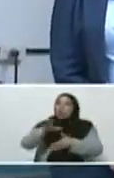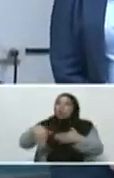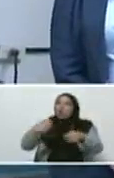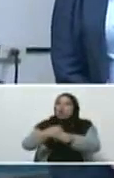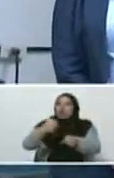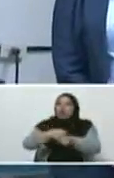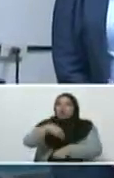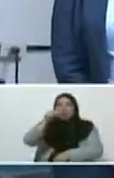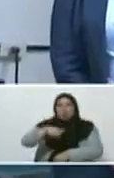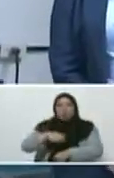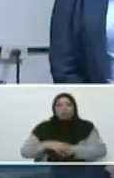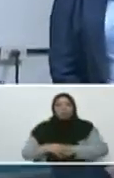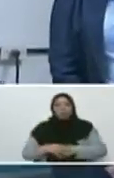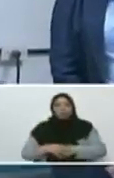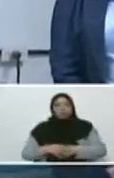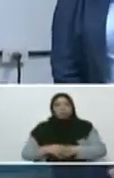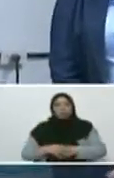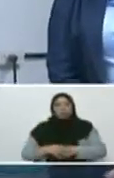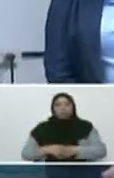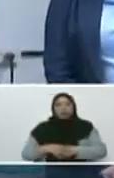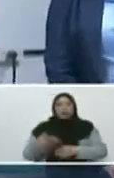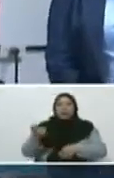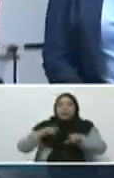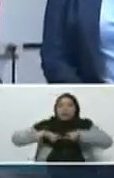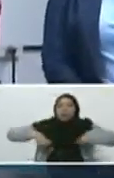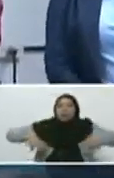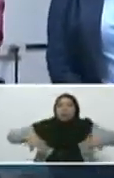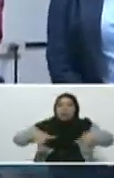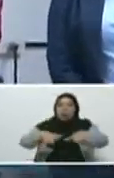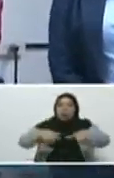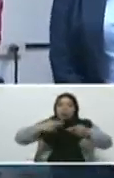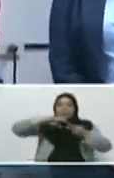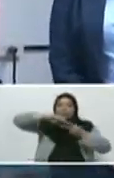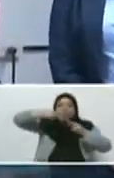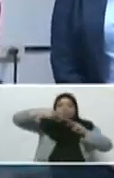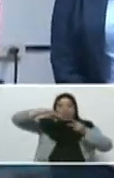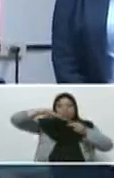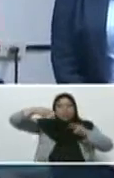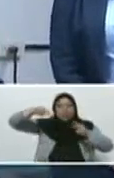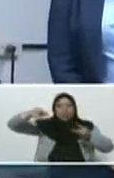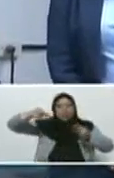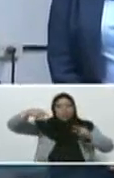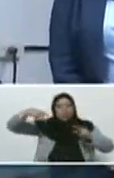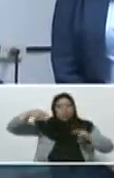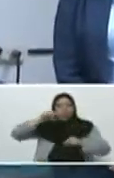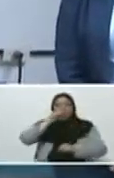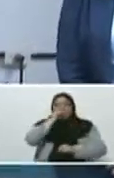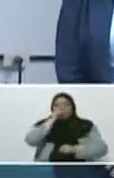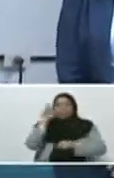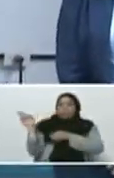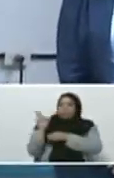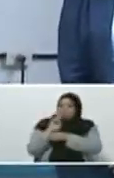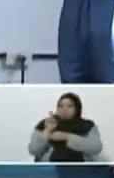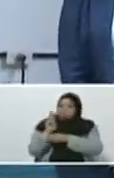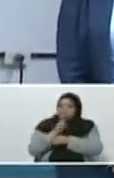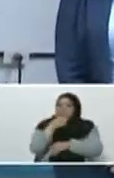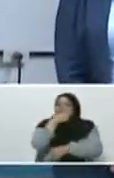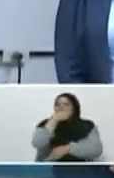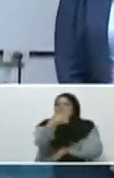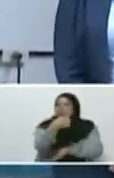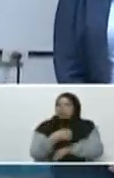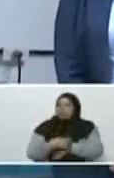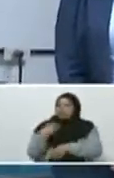Correcto. Esta es la unidad de terapia celular. Le voy a mostrar ahora de una manera rápida, sencilla, qué es lo que